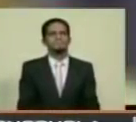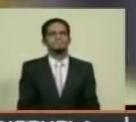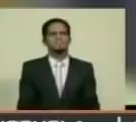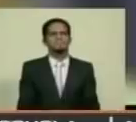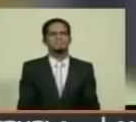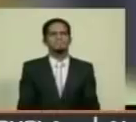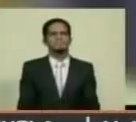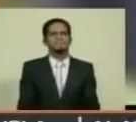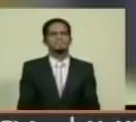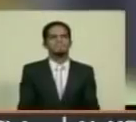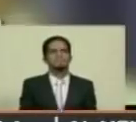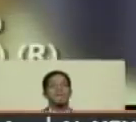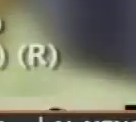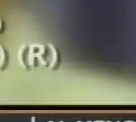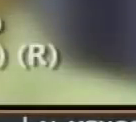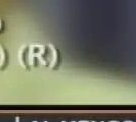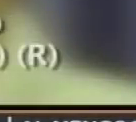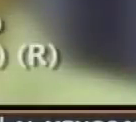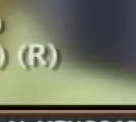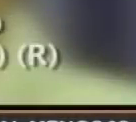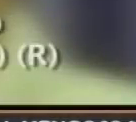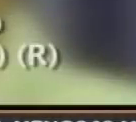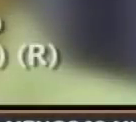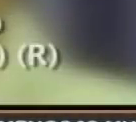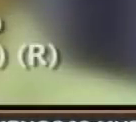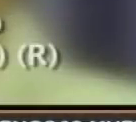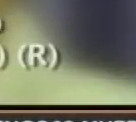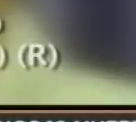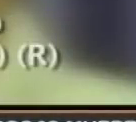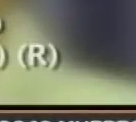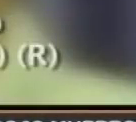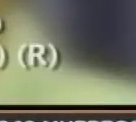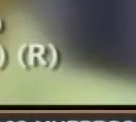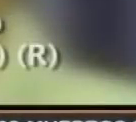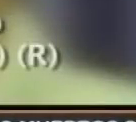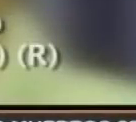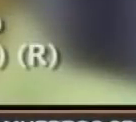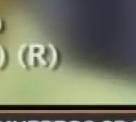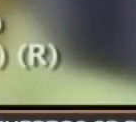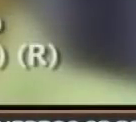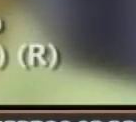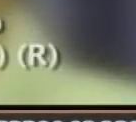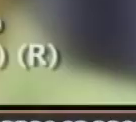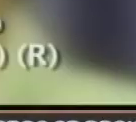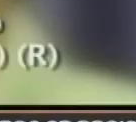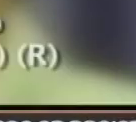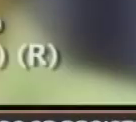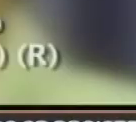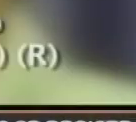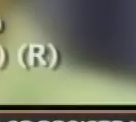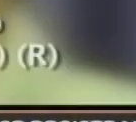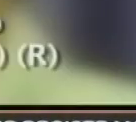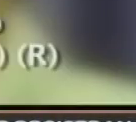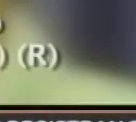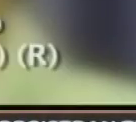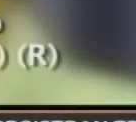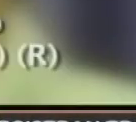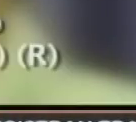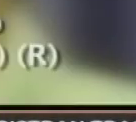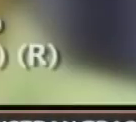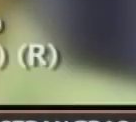En esa lámina te estoy mostrando la situación de los pilotos y los grupos aéreos. También tienes que ver que